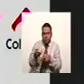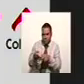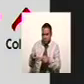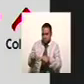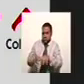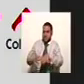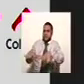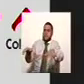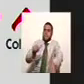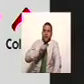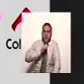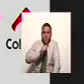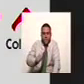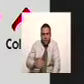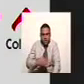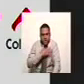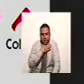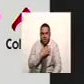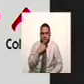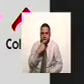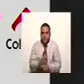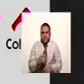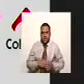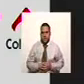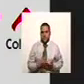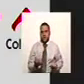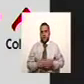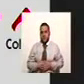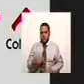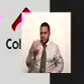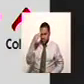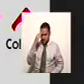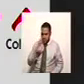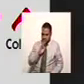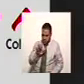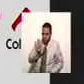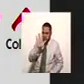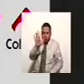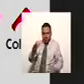un sector que tiene un ministerio dedicado a la vocería del mismo.